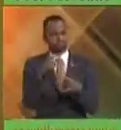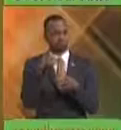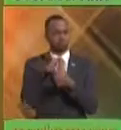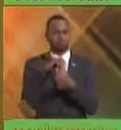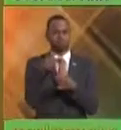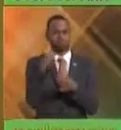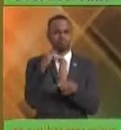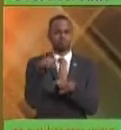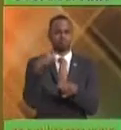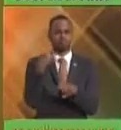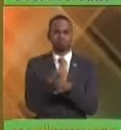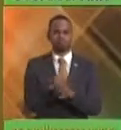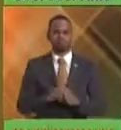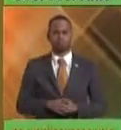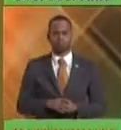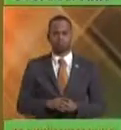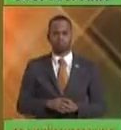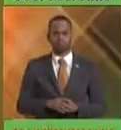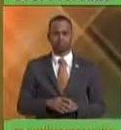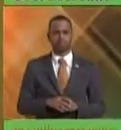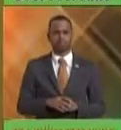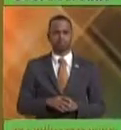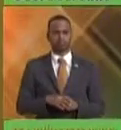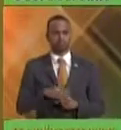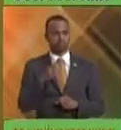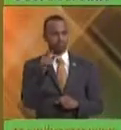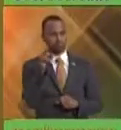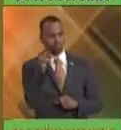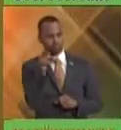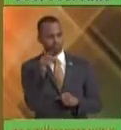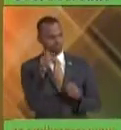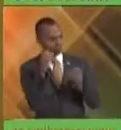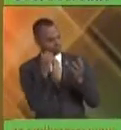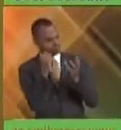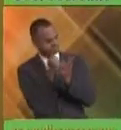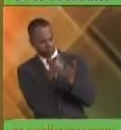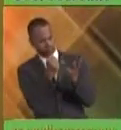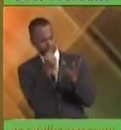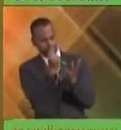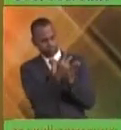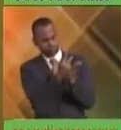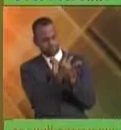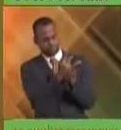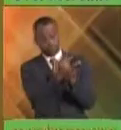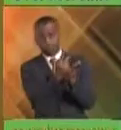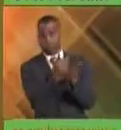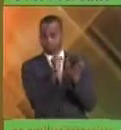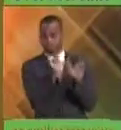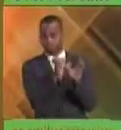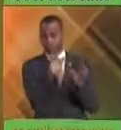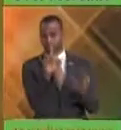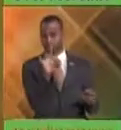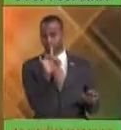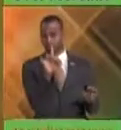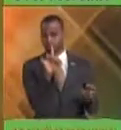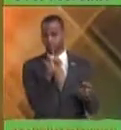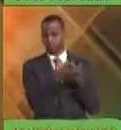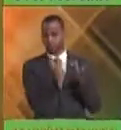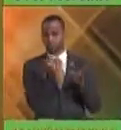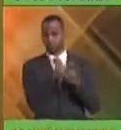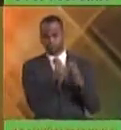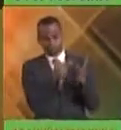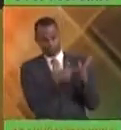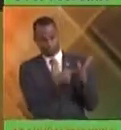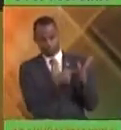institución cualquier privada pública que obtuvo el sello de este año hasta o